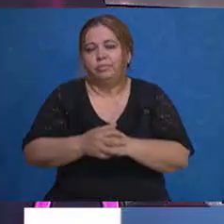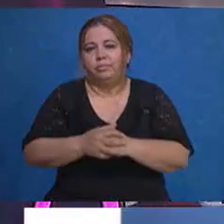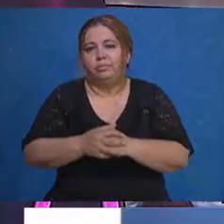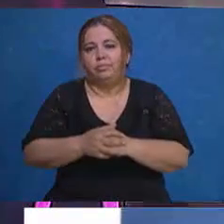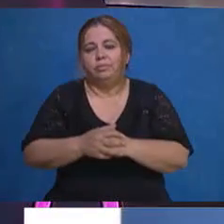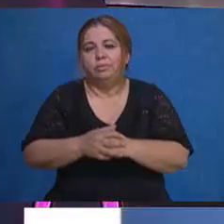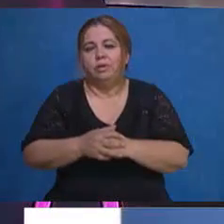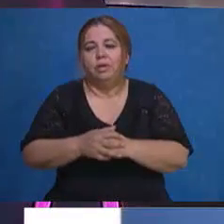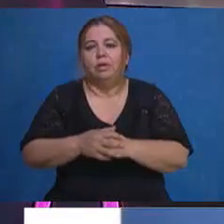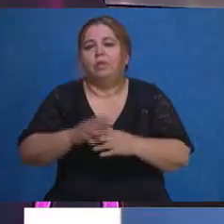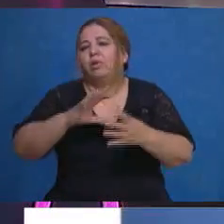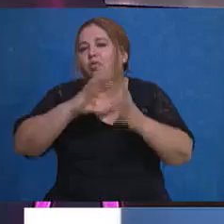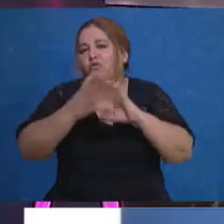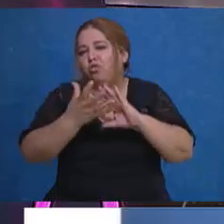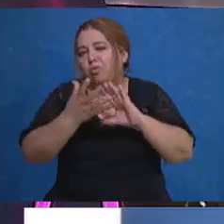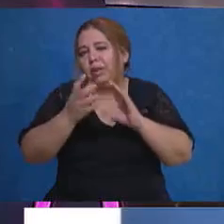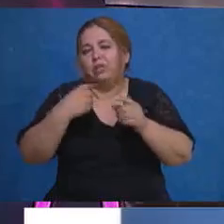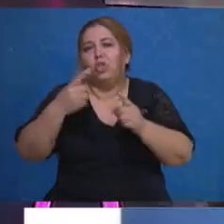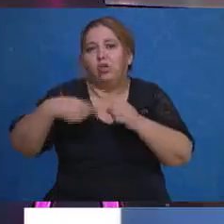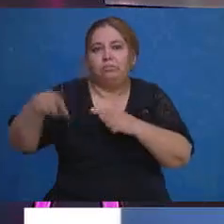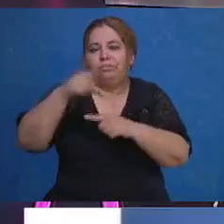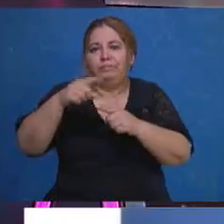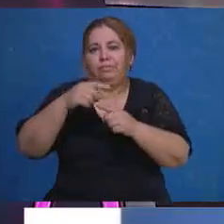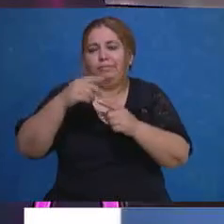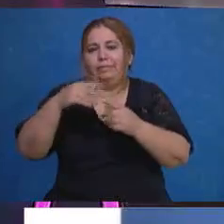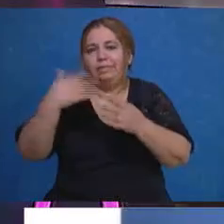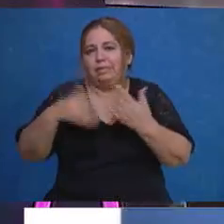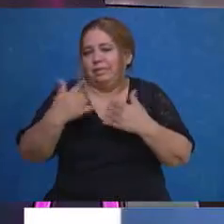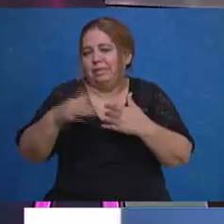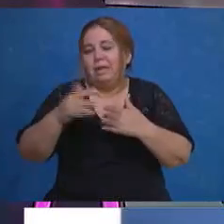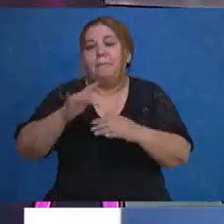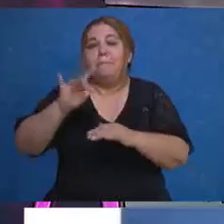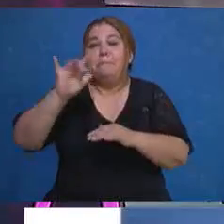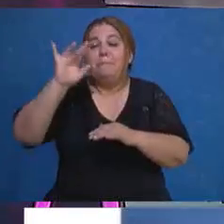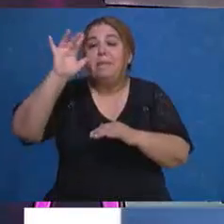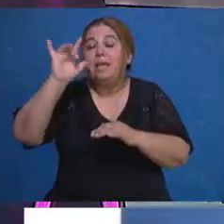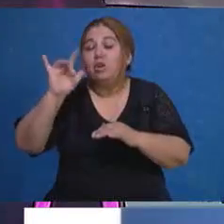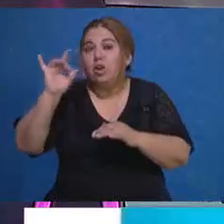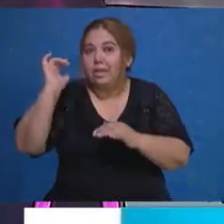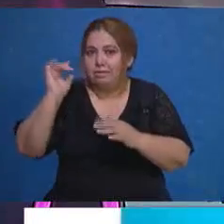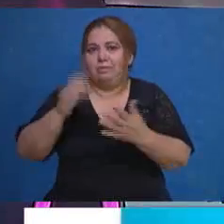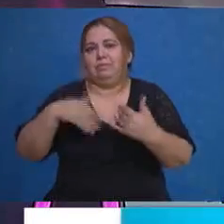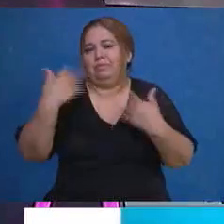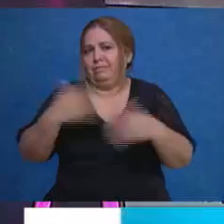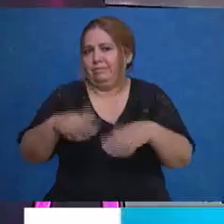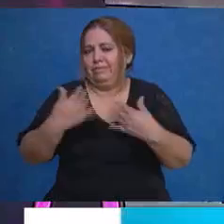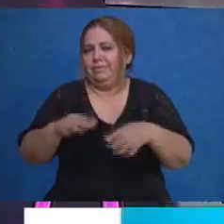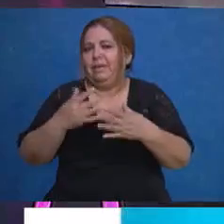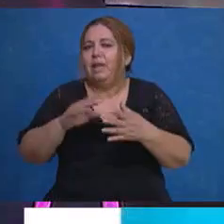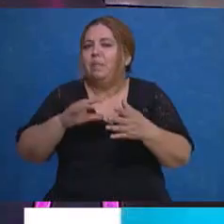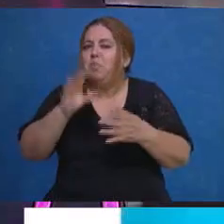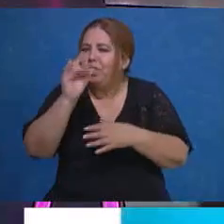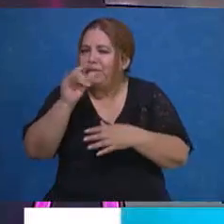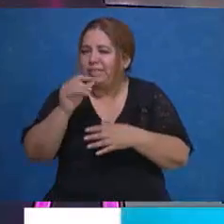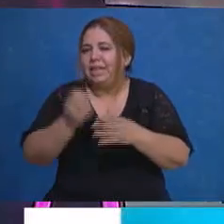manera off the record, habría sido una mañana muy complicada la del día miércoles para esta persona, para Gil Peregue. Al